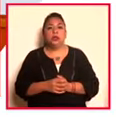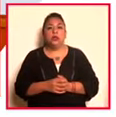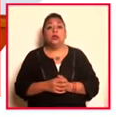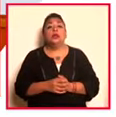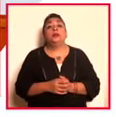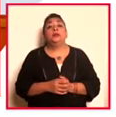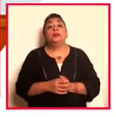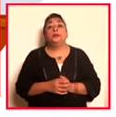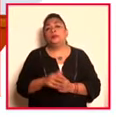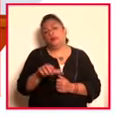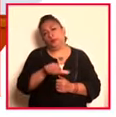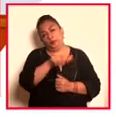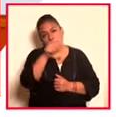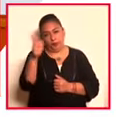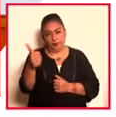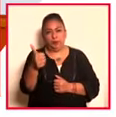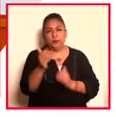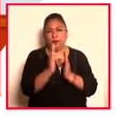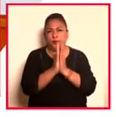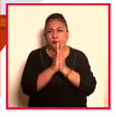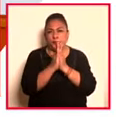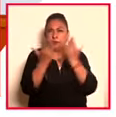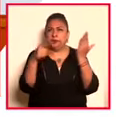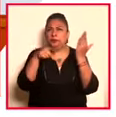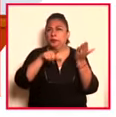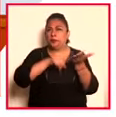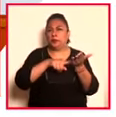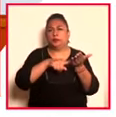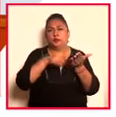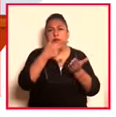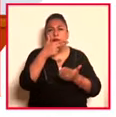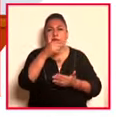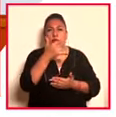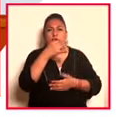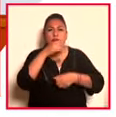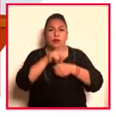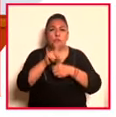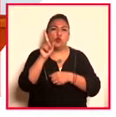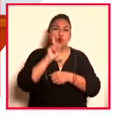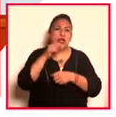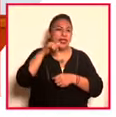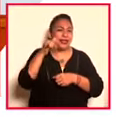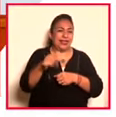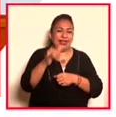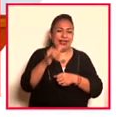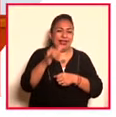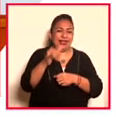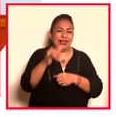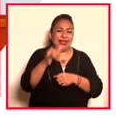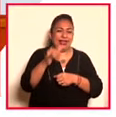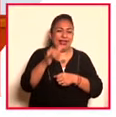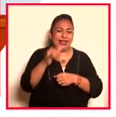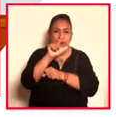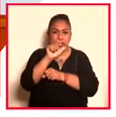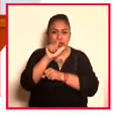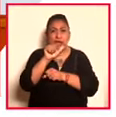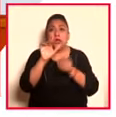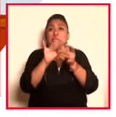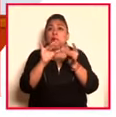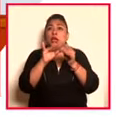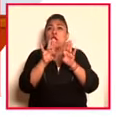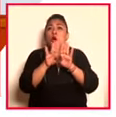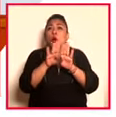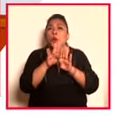Vamos con otra publicación en esta fiesta del pensamiento. La investigadora italiana Isabella Louso habló del libro Mujeres en Lucha,